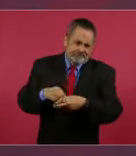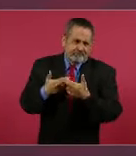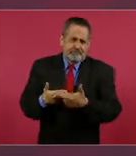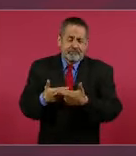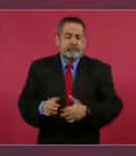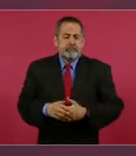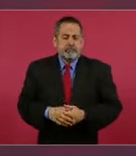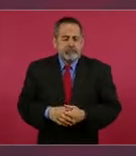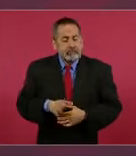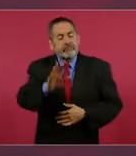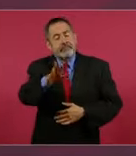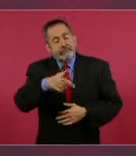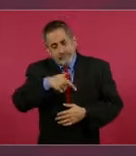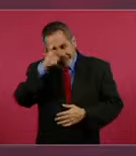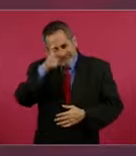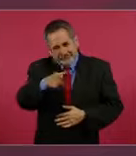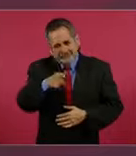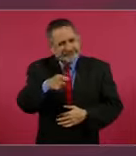Ahora me doy cuenta, ¿no?